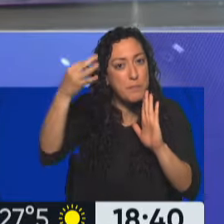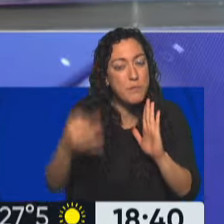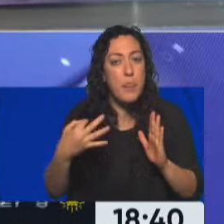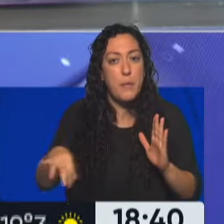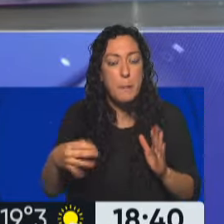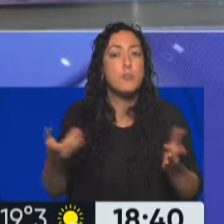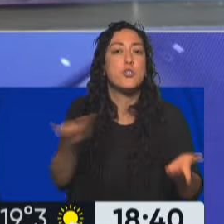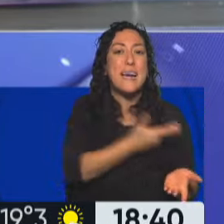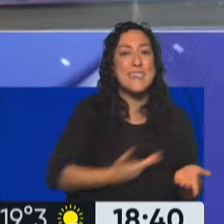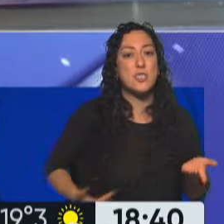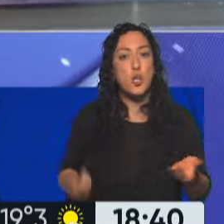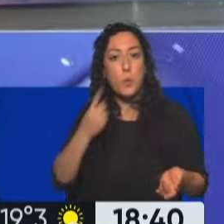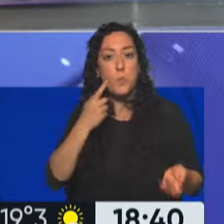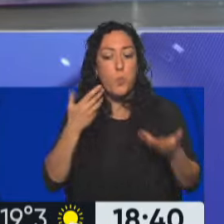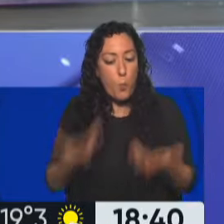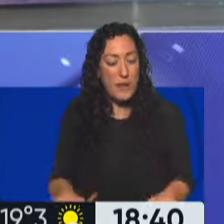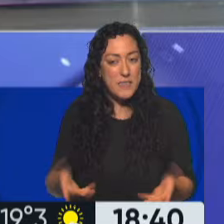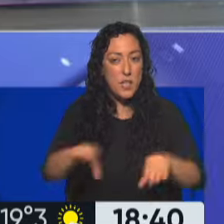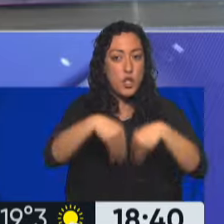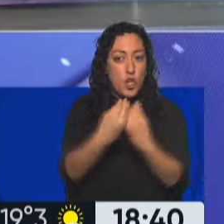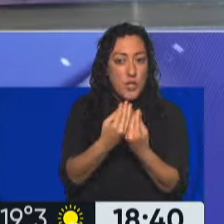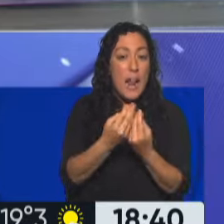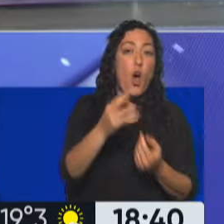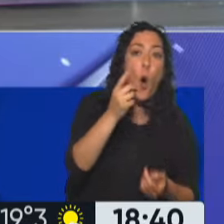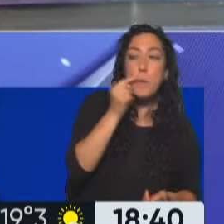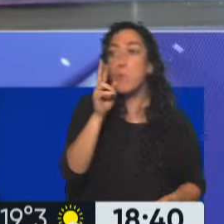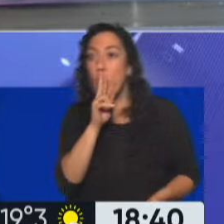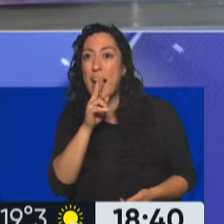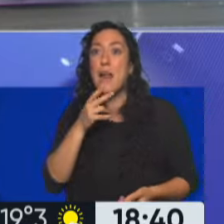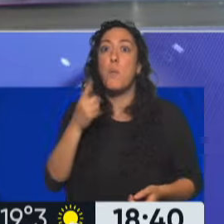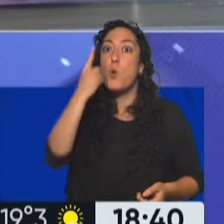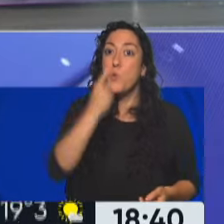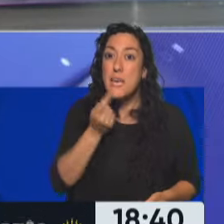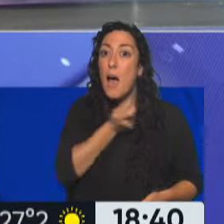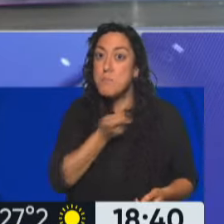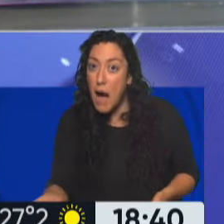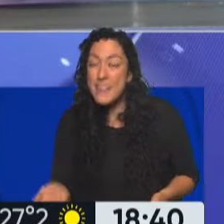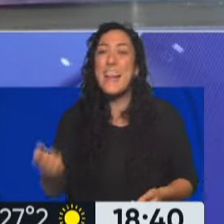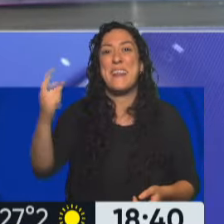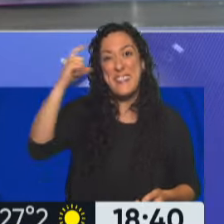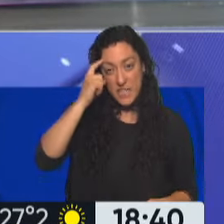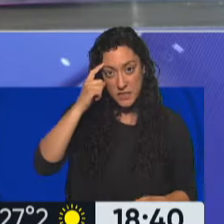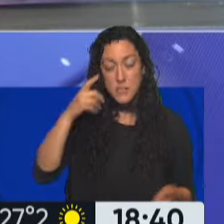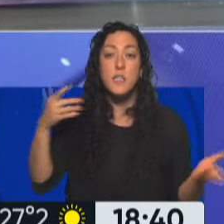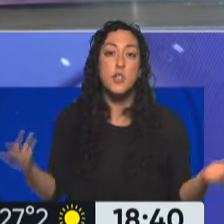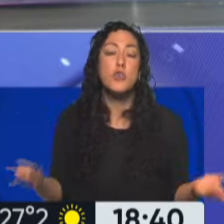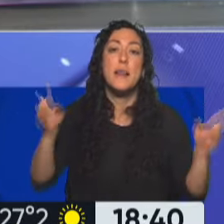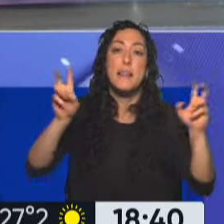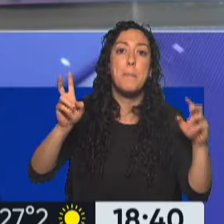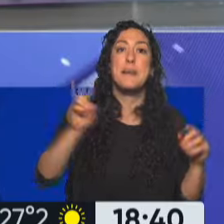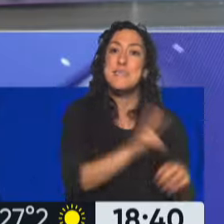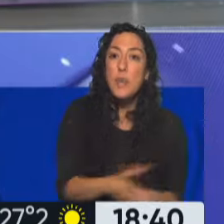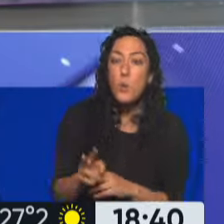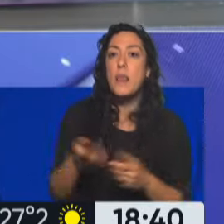gestión en un país donde llega a tener 10 femicidios por día, digamos, ¿no? Así que claramente, cuando hablamos de seguridad o hablamos de